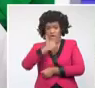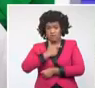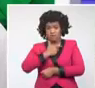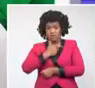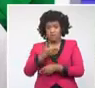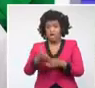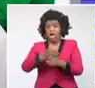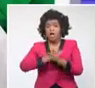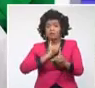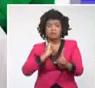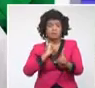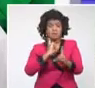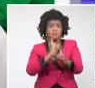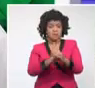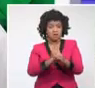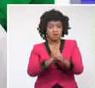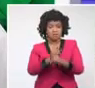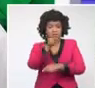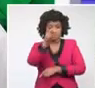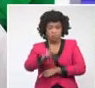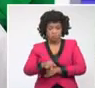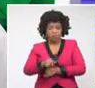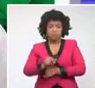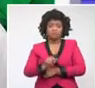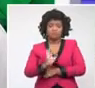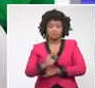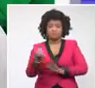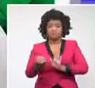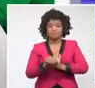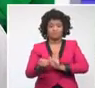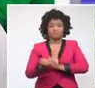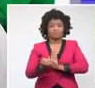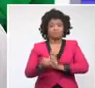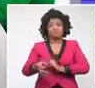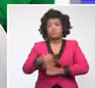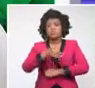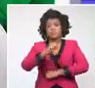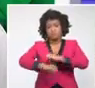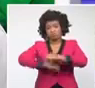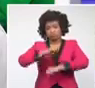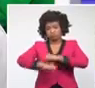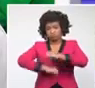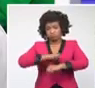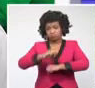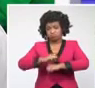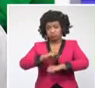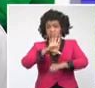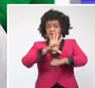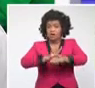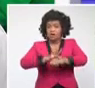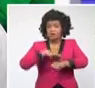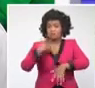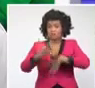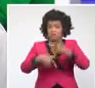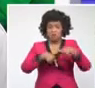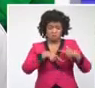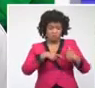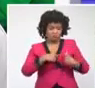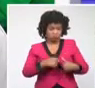caso confirmado previamente, con un antecedente de una enfermedad cerebrovascular